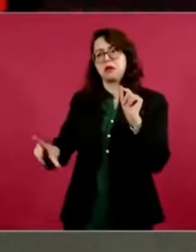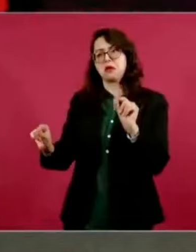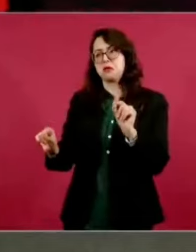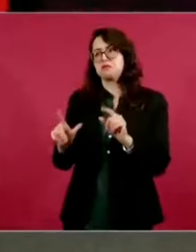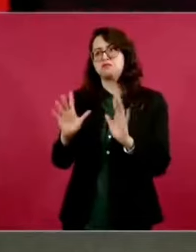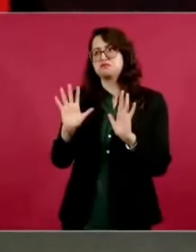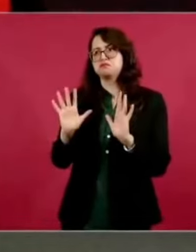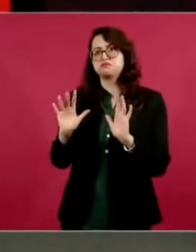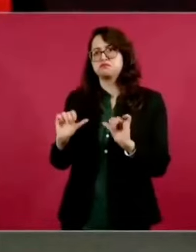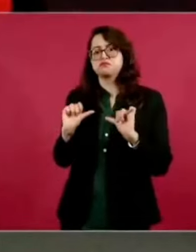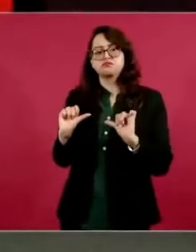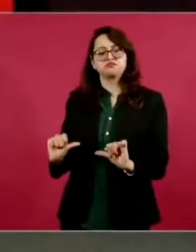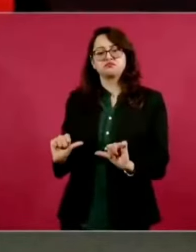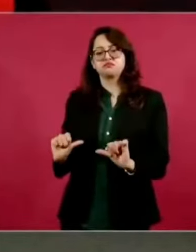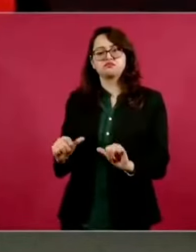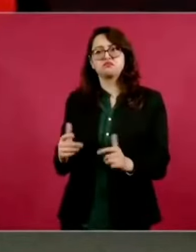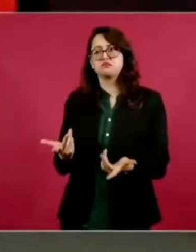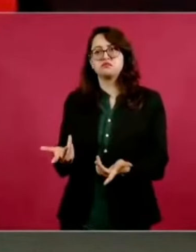Hay